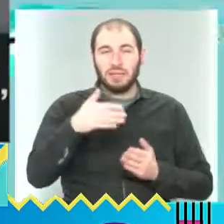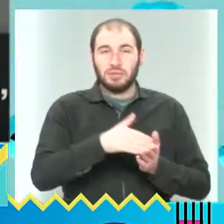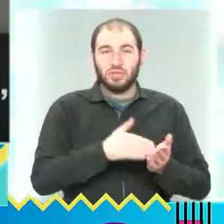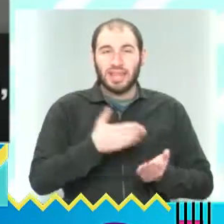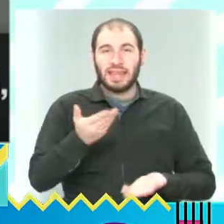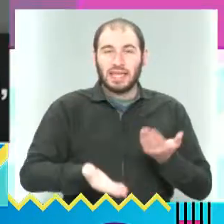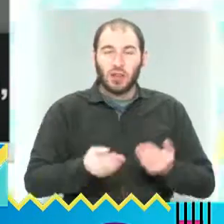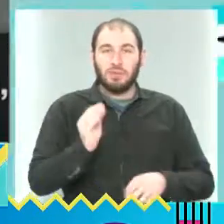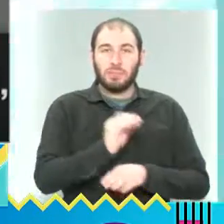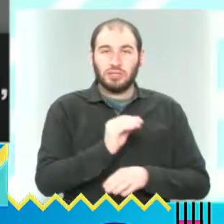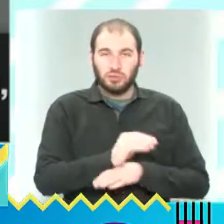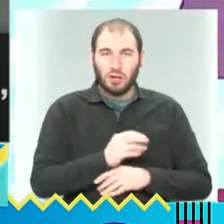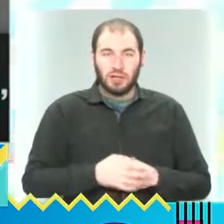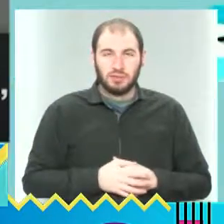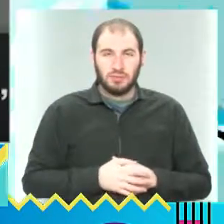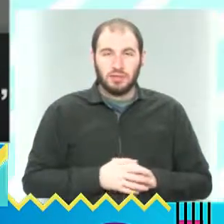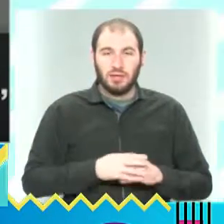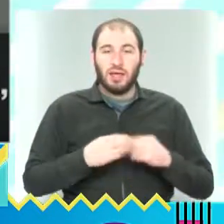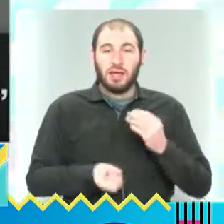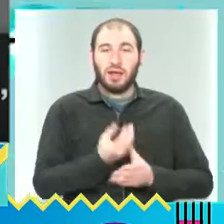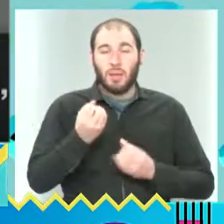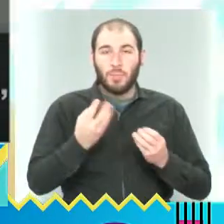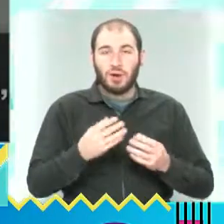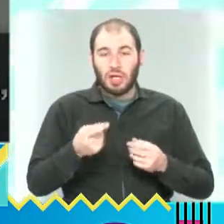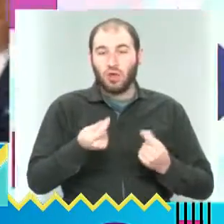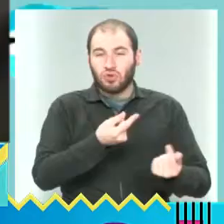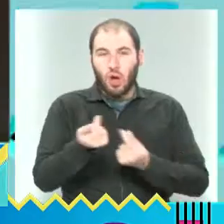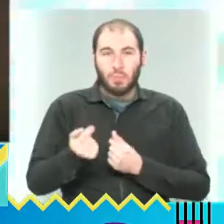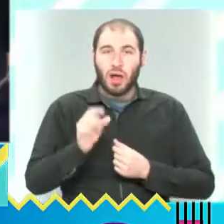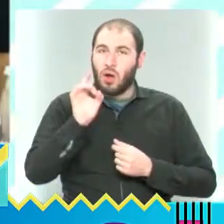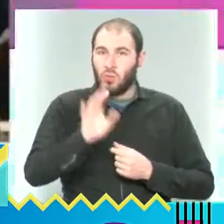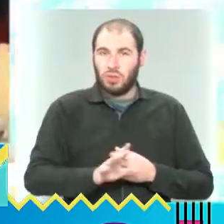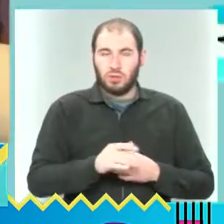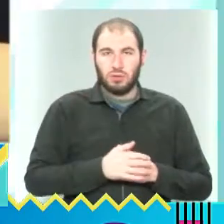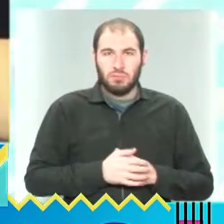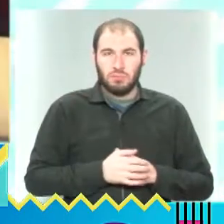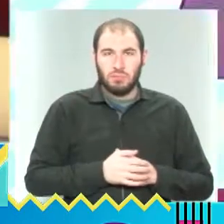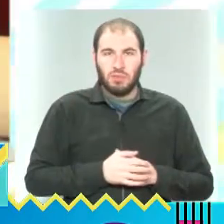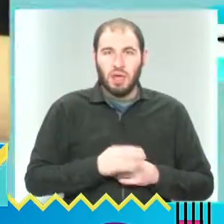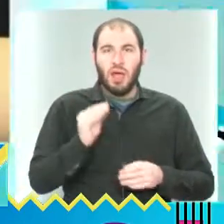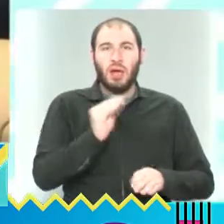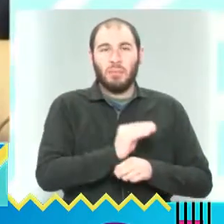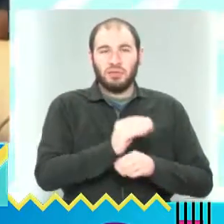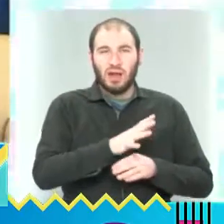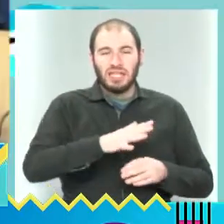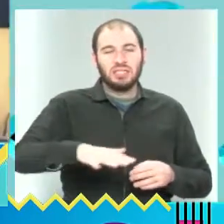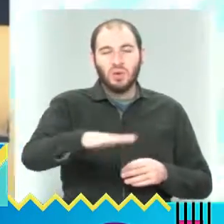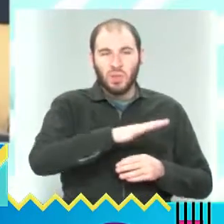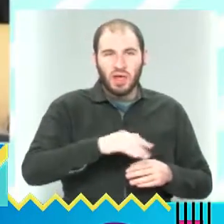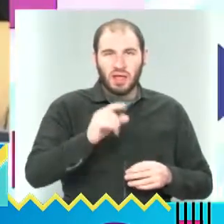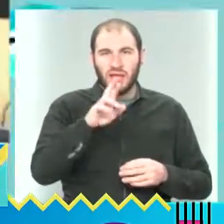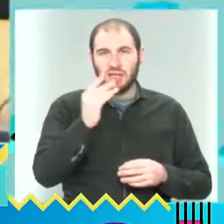millones de kilos de basura que se genera por efecto del consumo, solamente de basura urbana, de